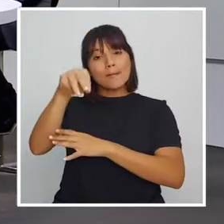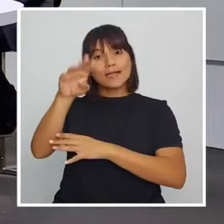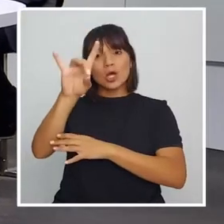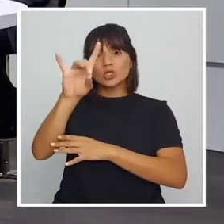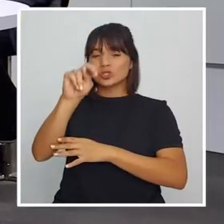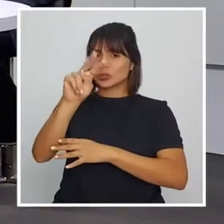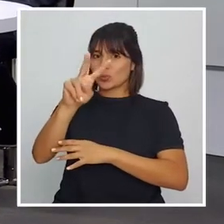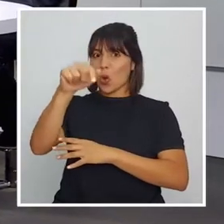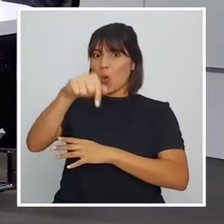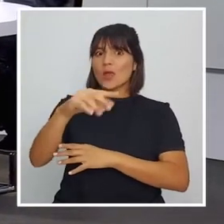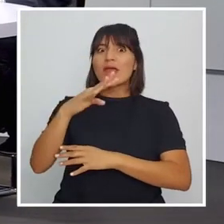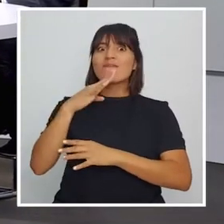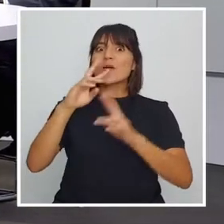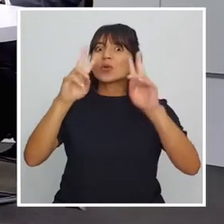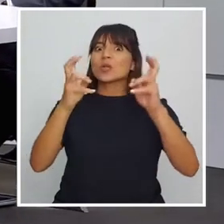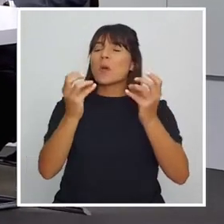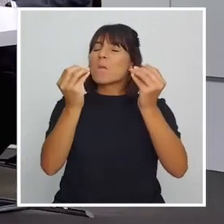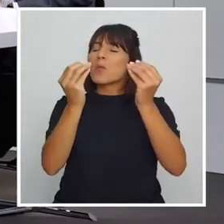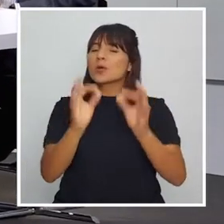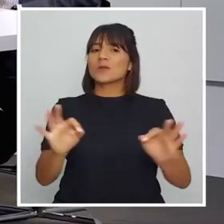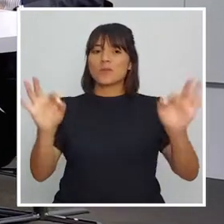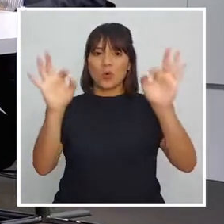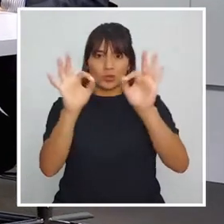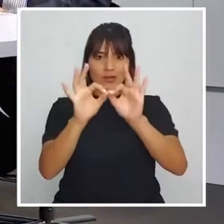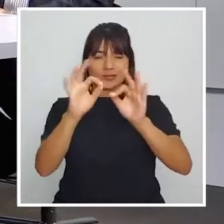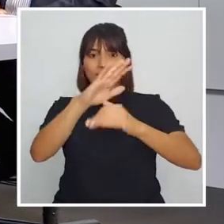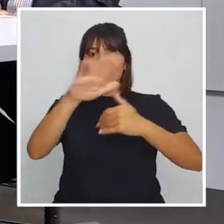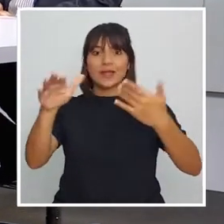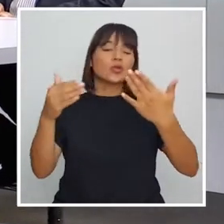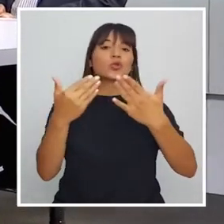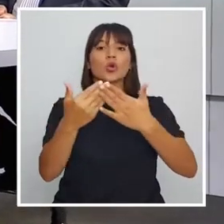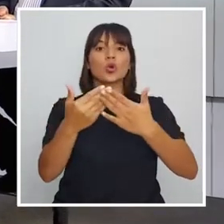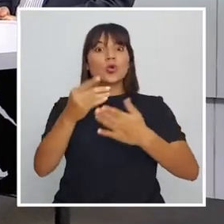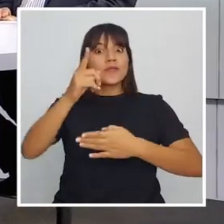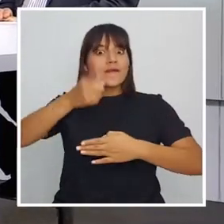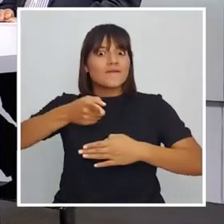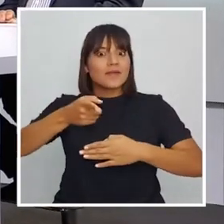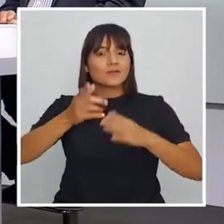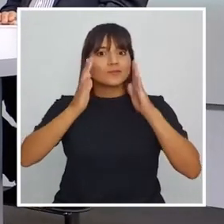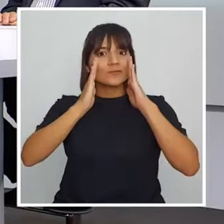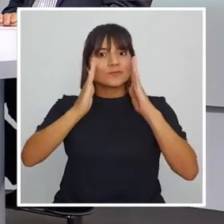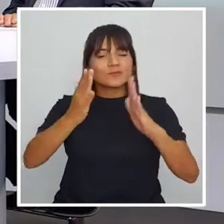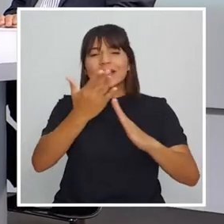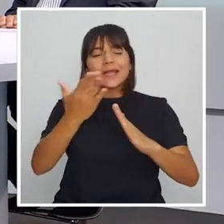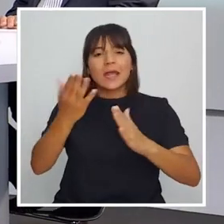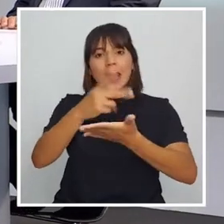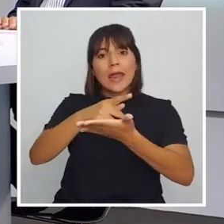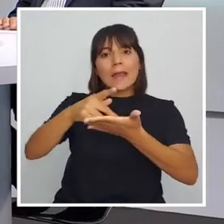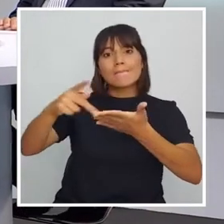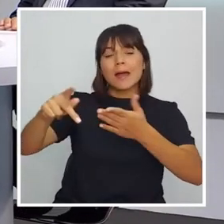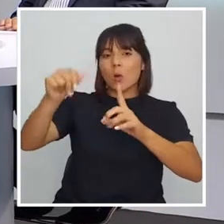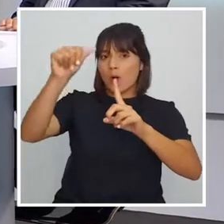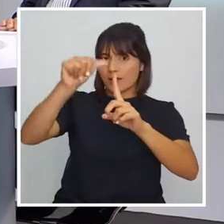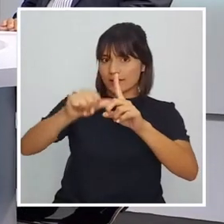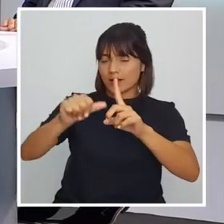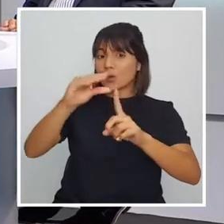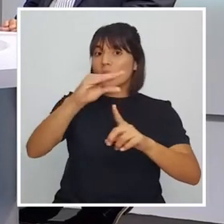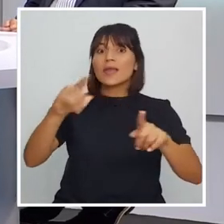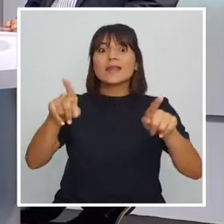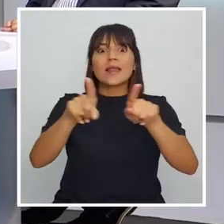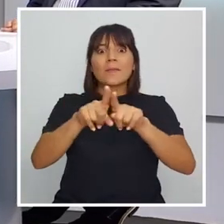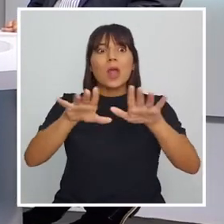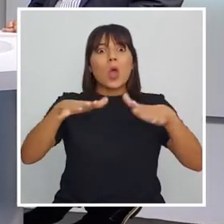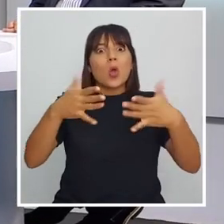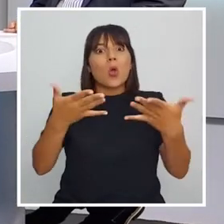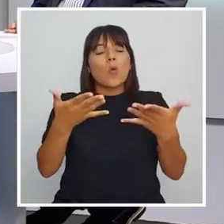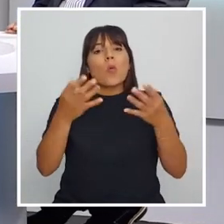tema sumamente importante que todos tenemos que estar al tanto, y es el pago del aguinaldo. Además, cómo podemos